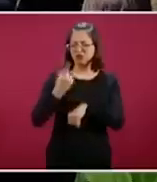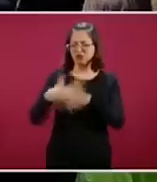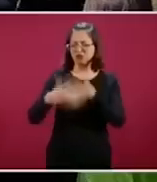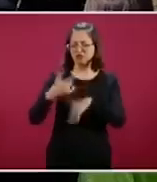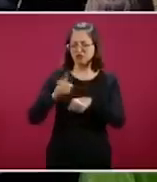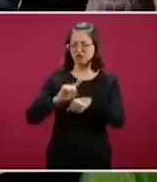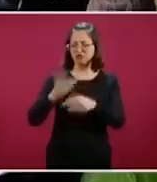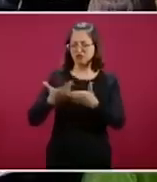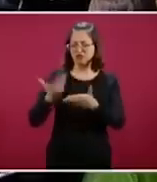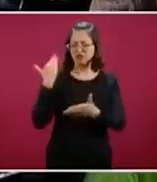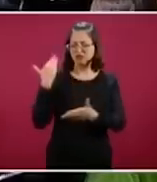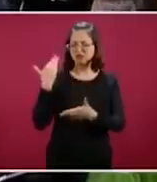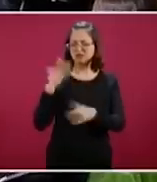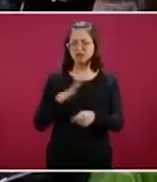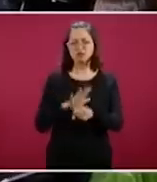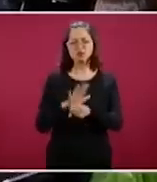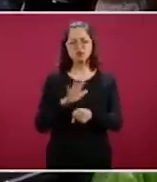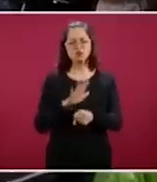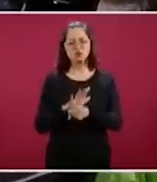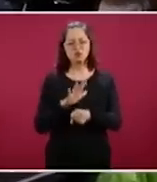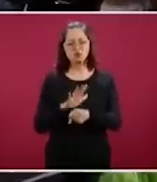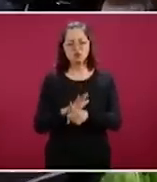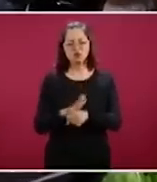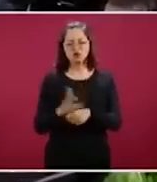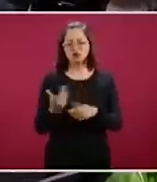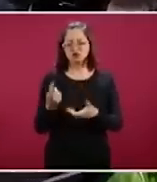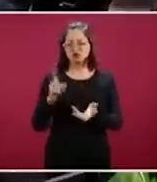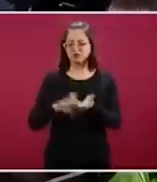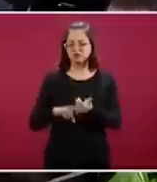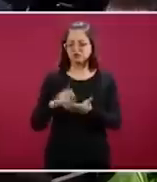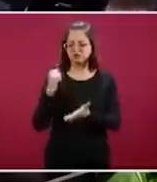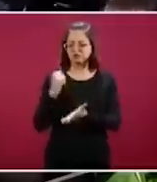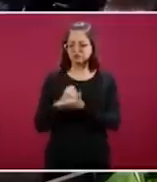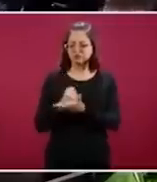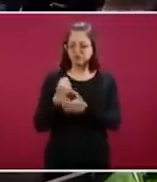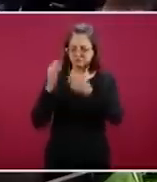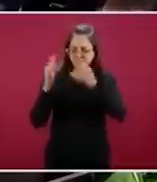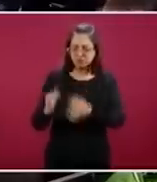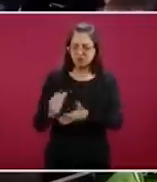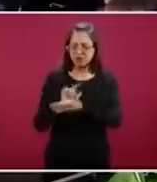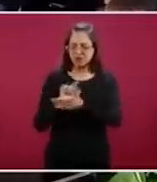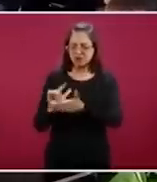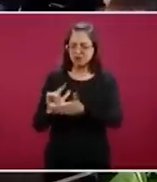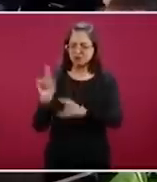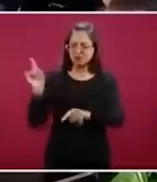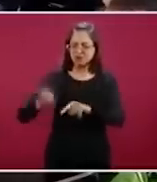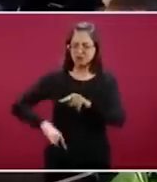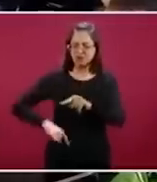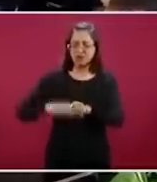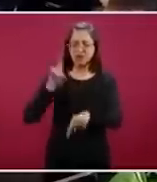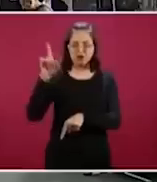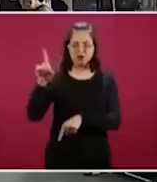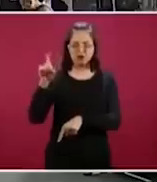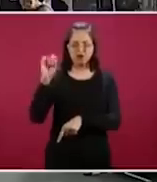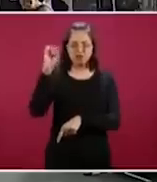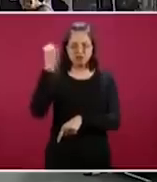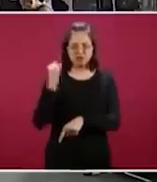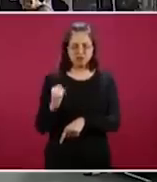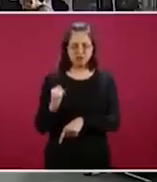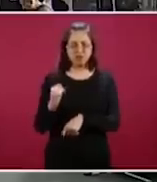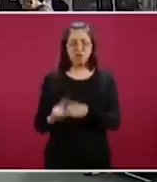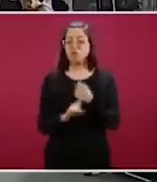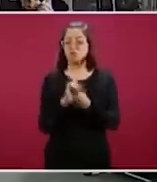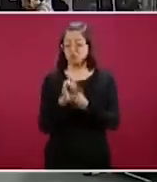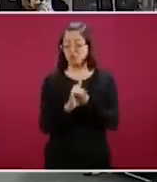se quitaron el estatus sosanitario en Sinaloa. Se ha vivido un problema muy